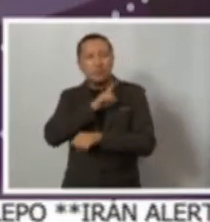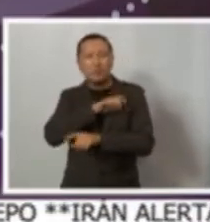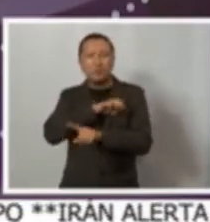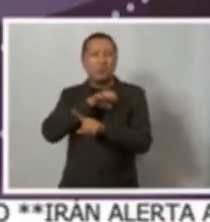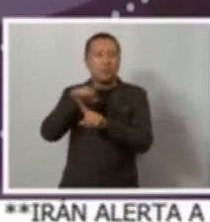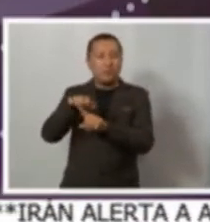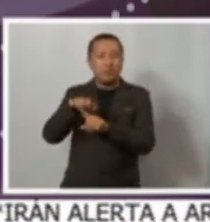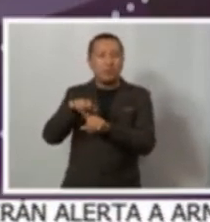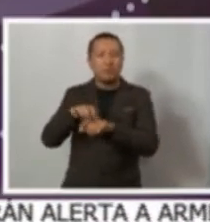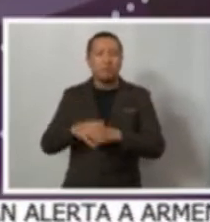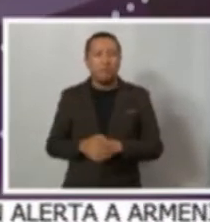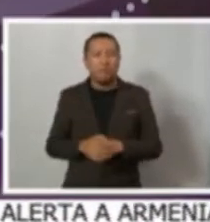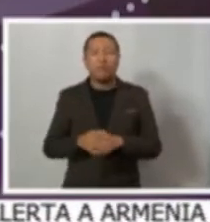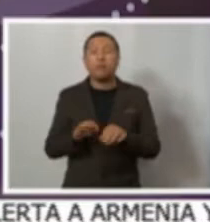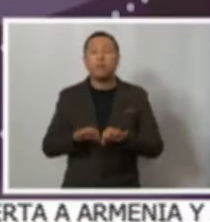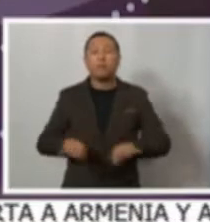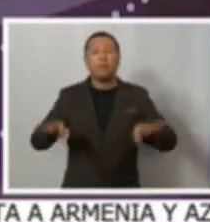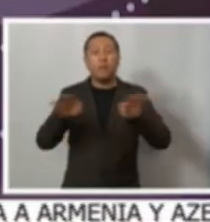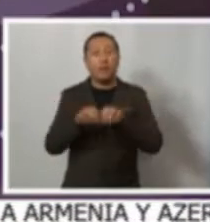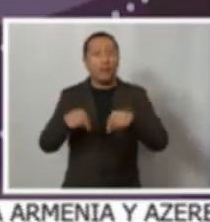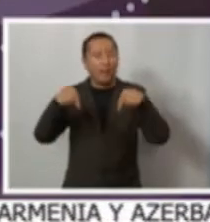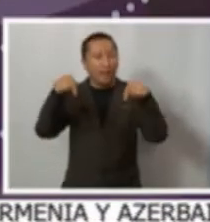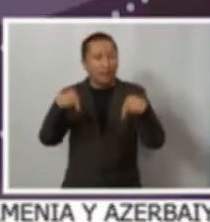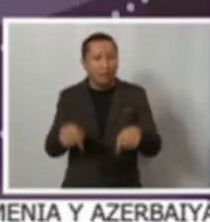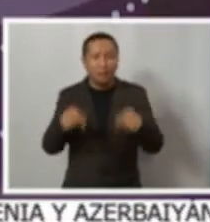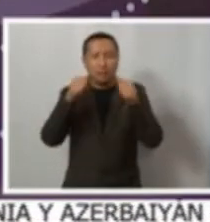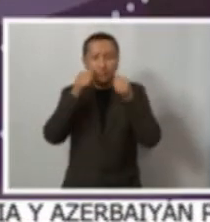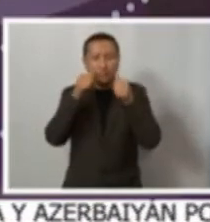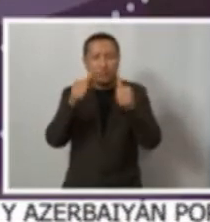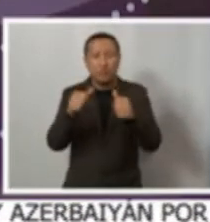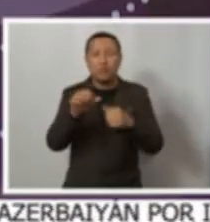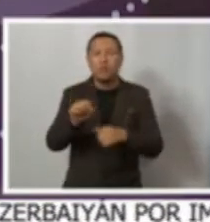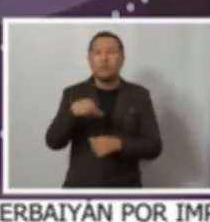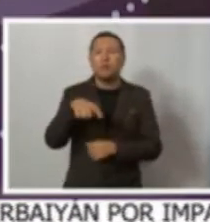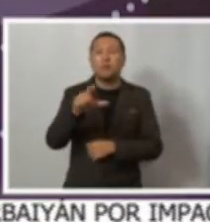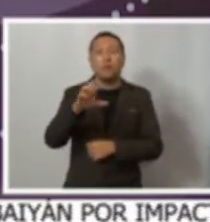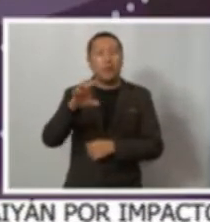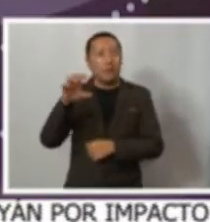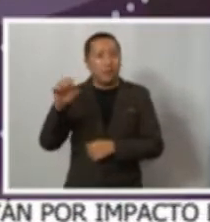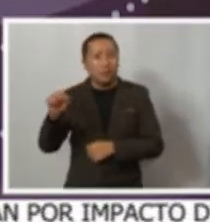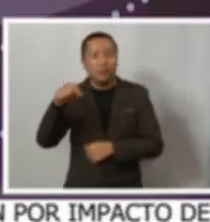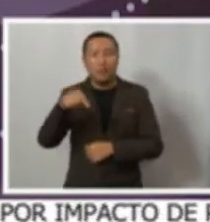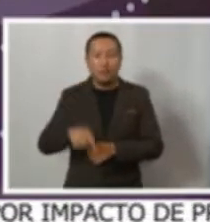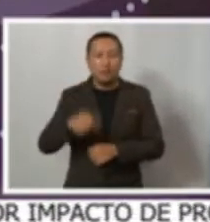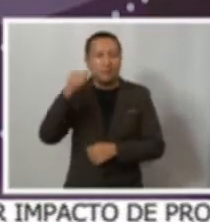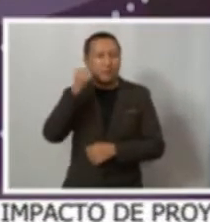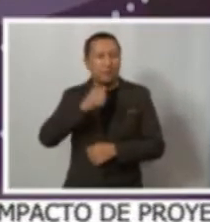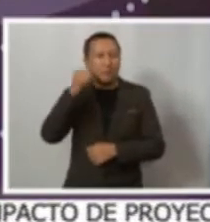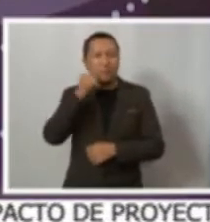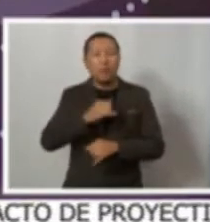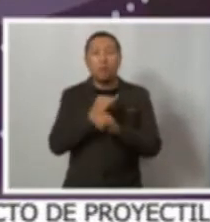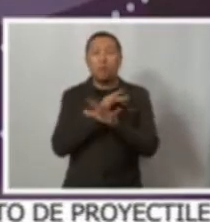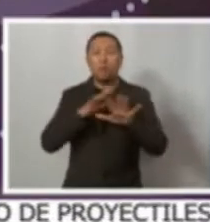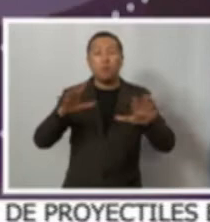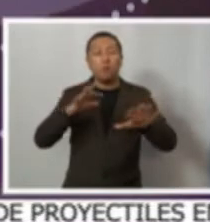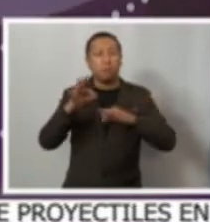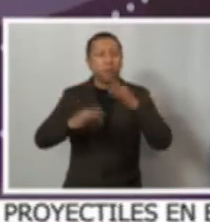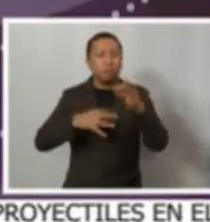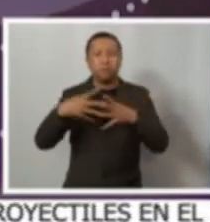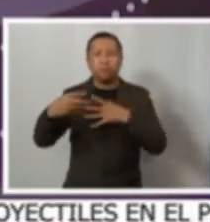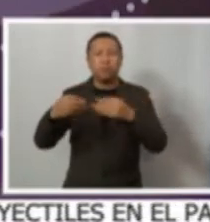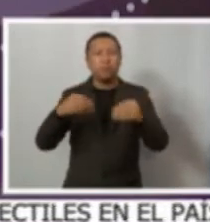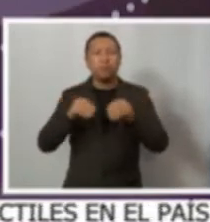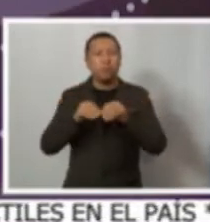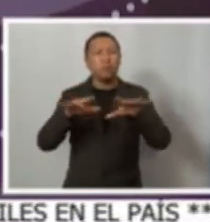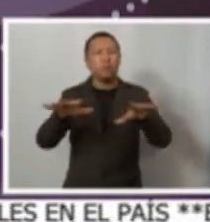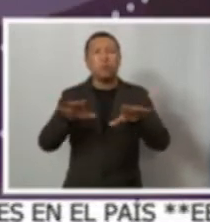indicando el estar pendientes de las instancias oficiales como es el sistema quintanarroense, que replicamos esta información que se desprende directamente